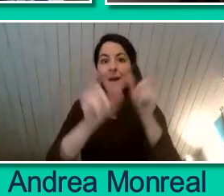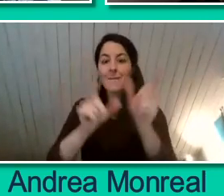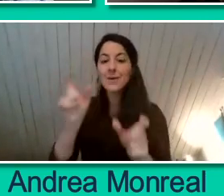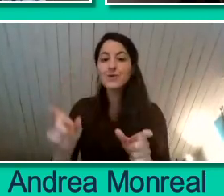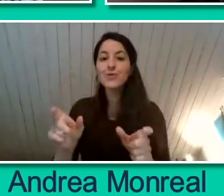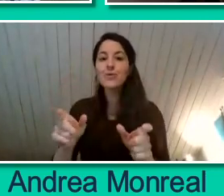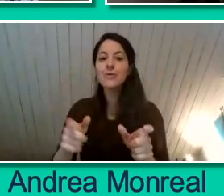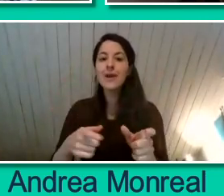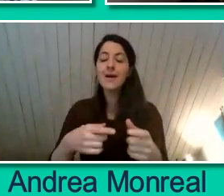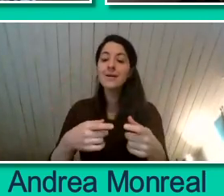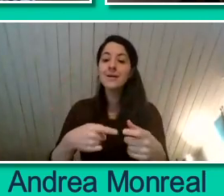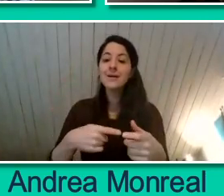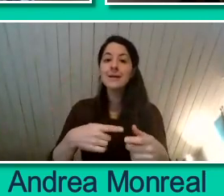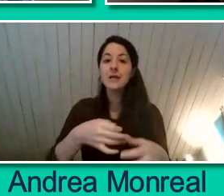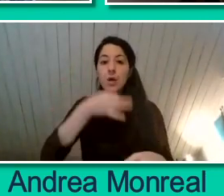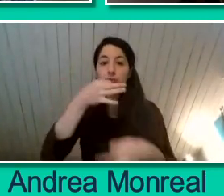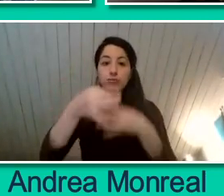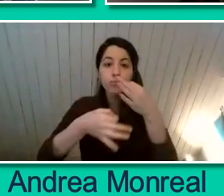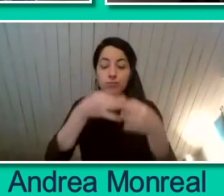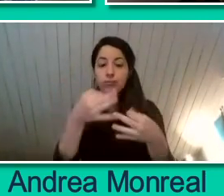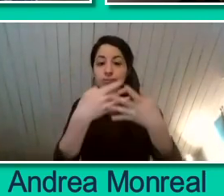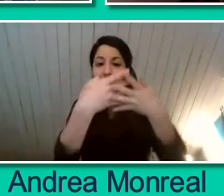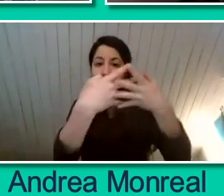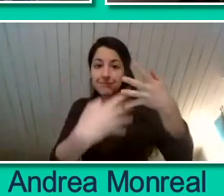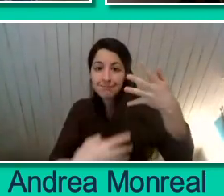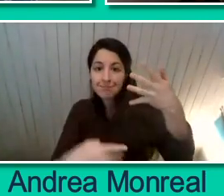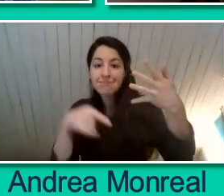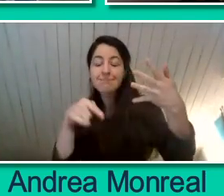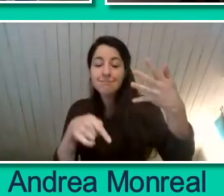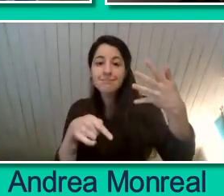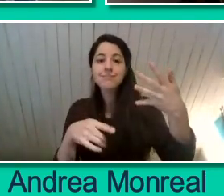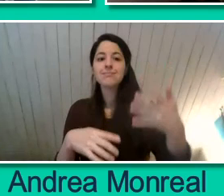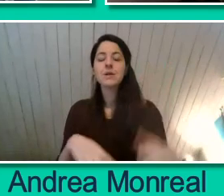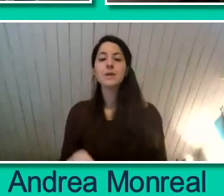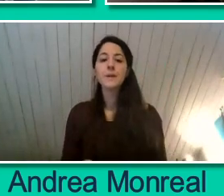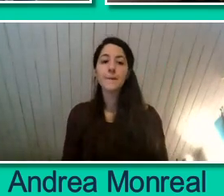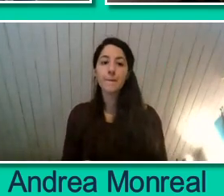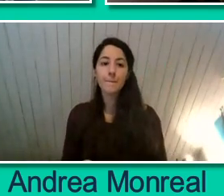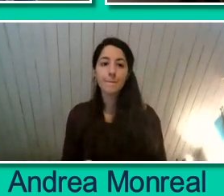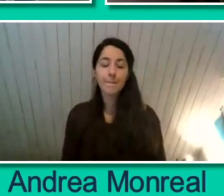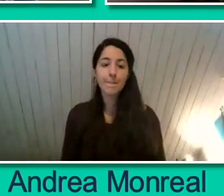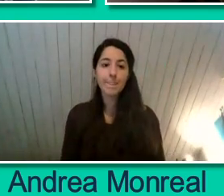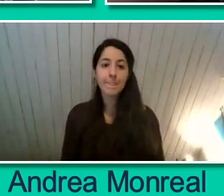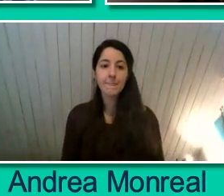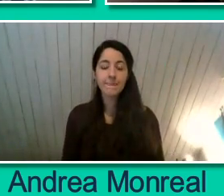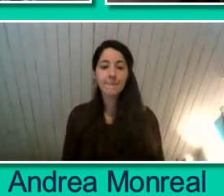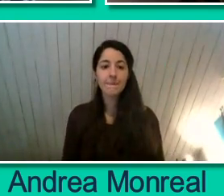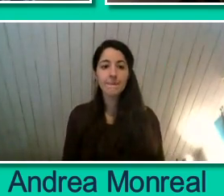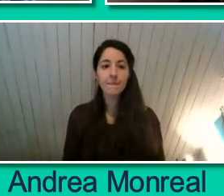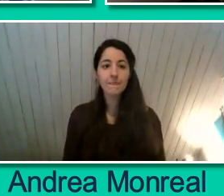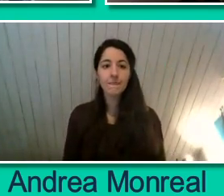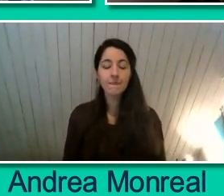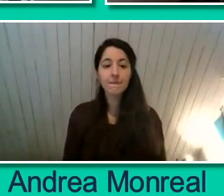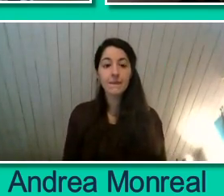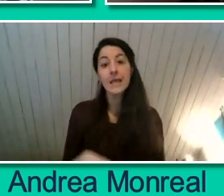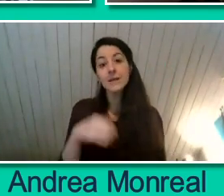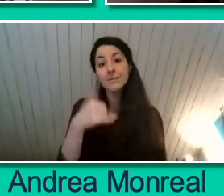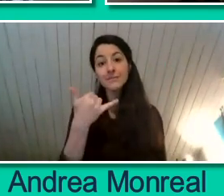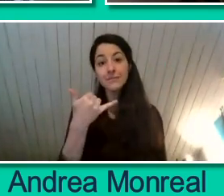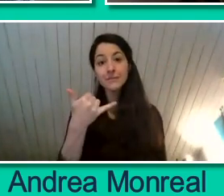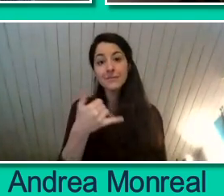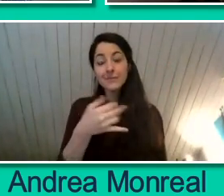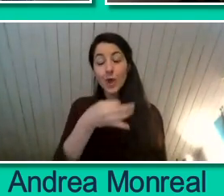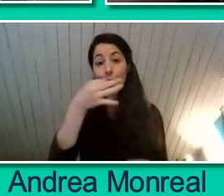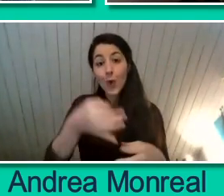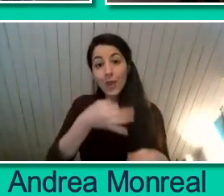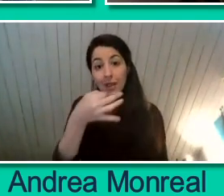que fuimos planteando con respecto a nuestro ciclo de charla en el proceso. Y queremos contarles que durante la